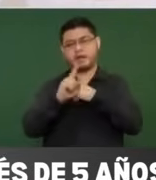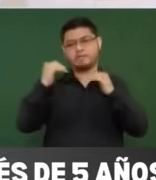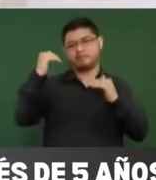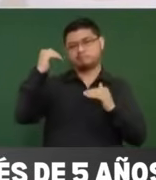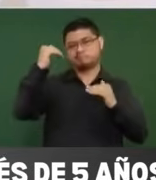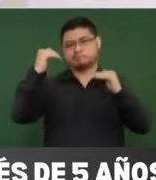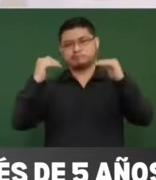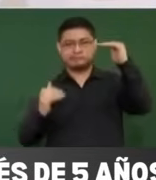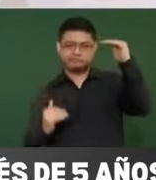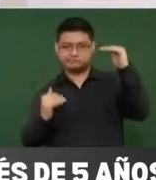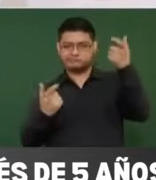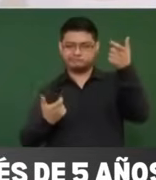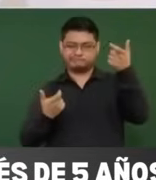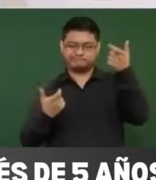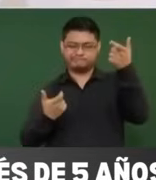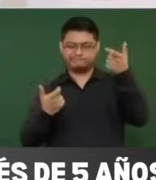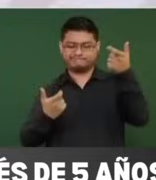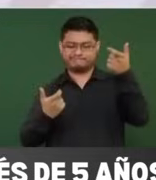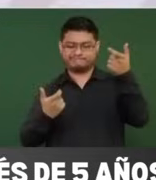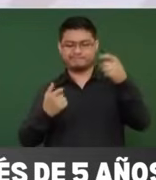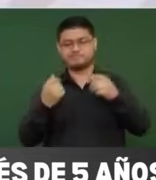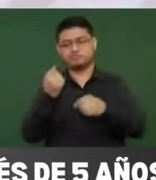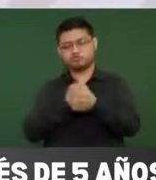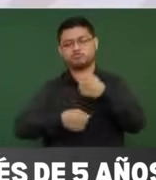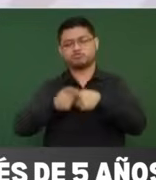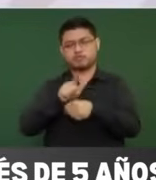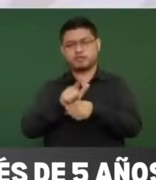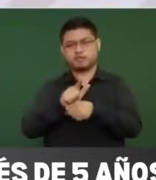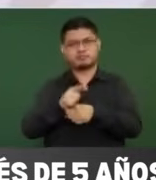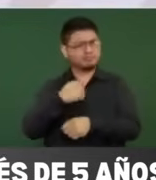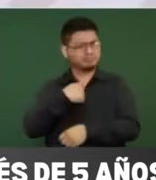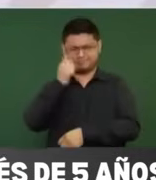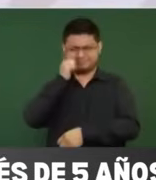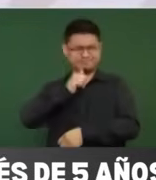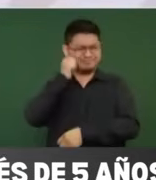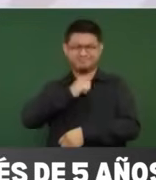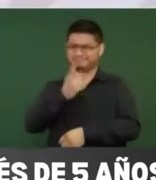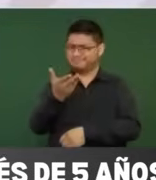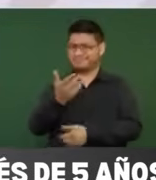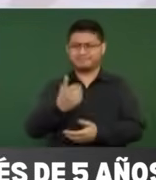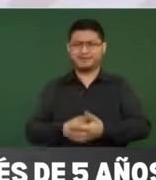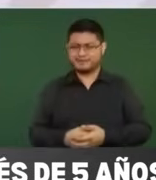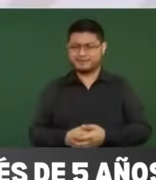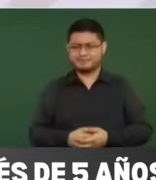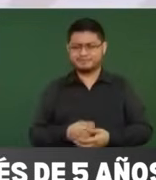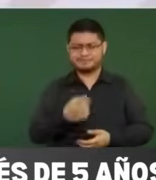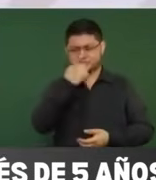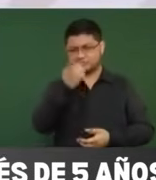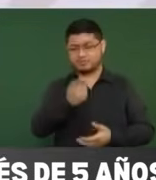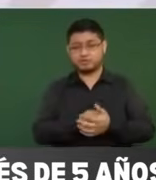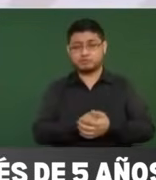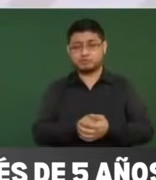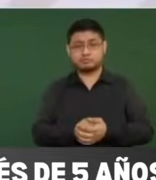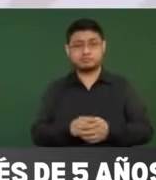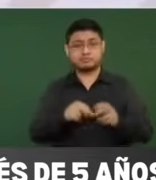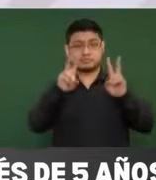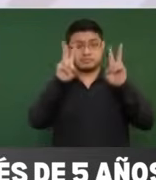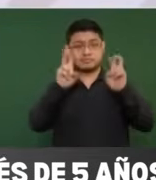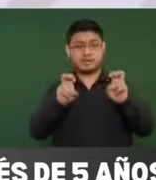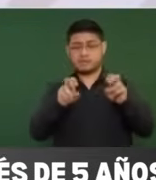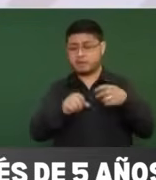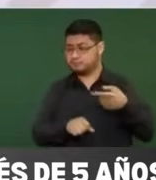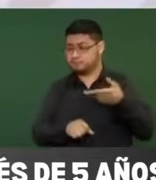desigualdad económica y social. Siempre lo he dicho, en las ciencias sociales